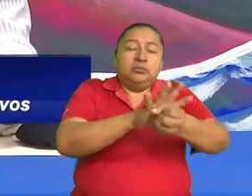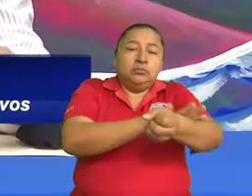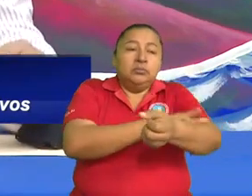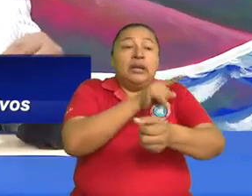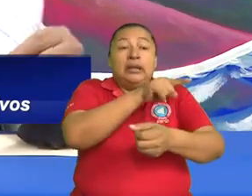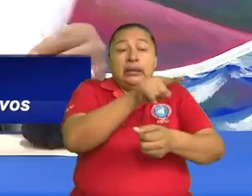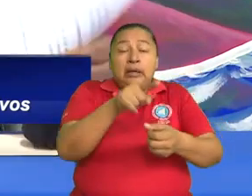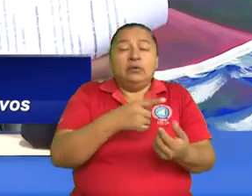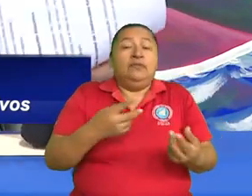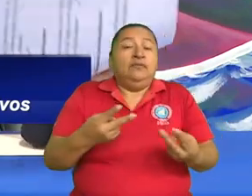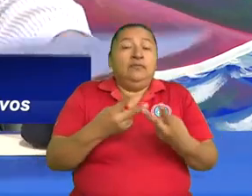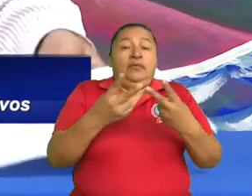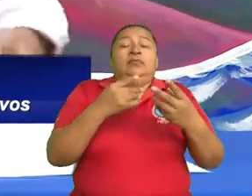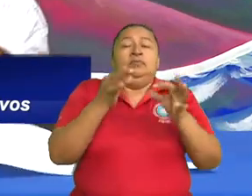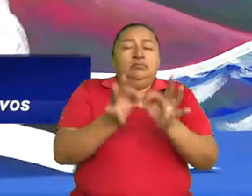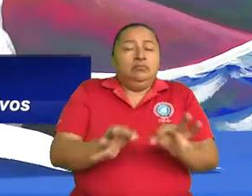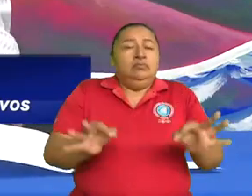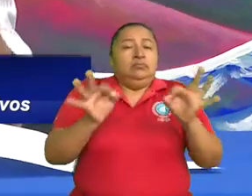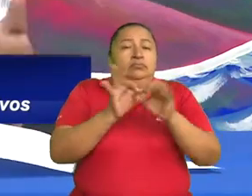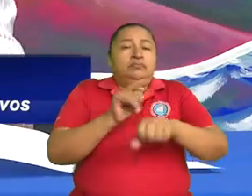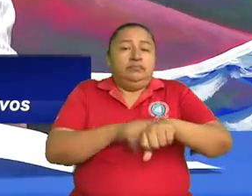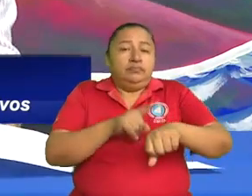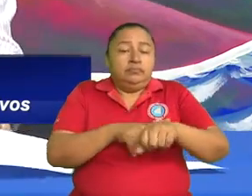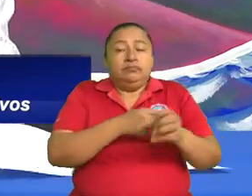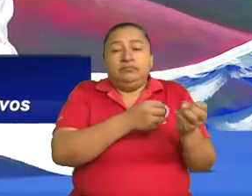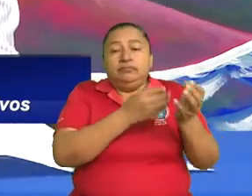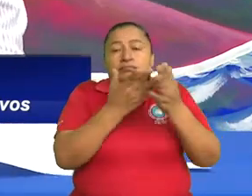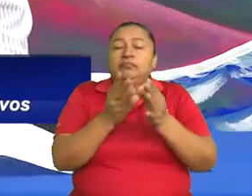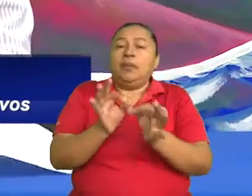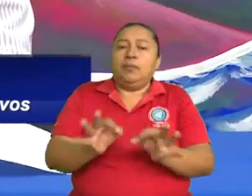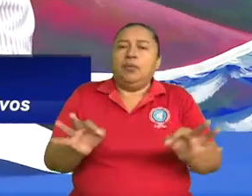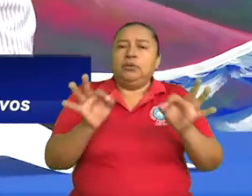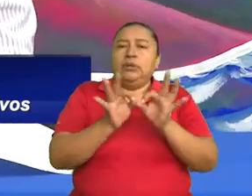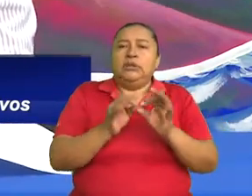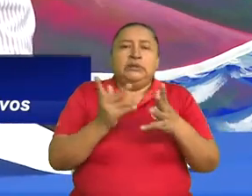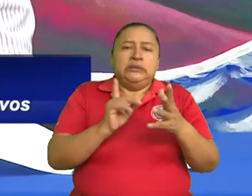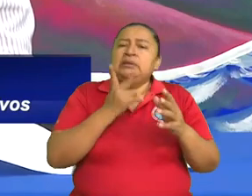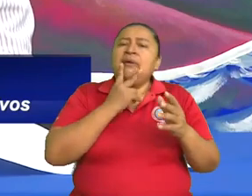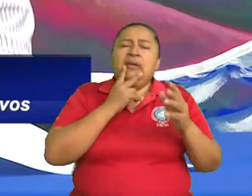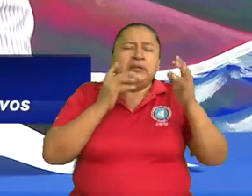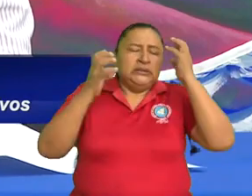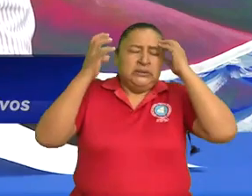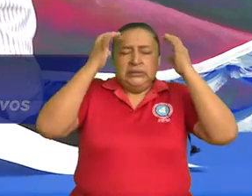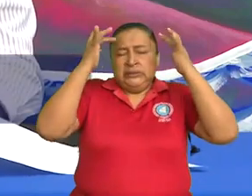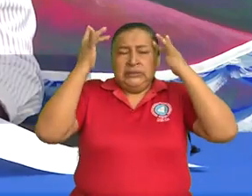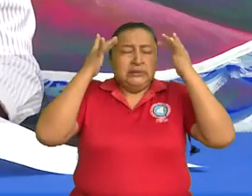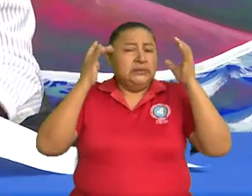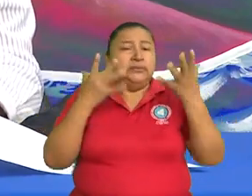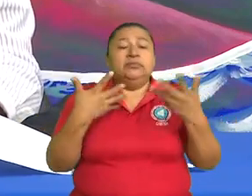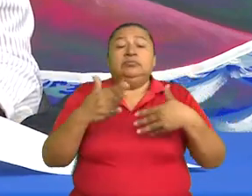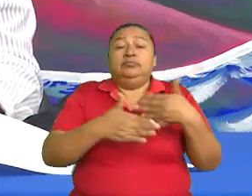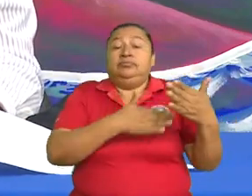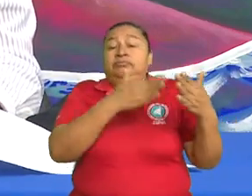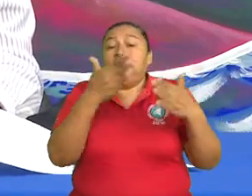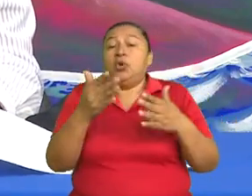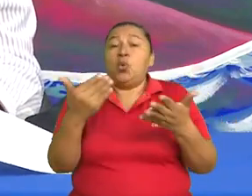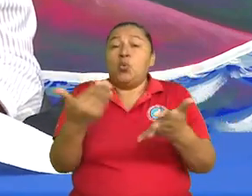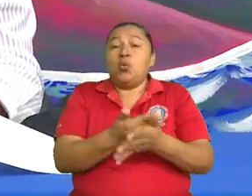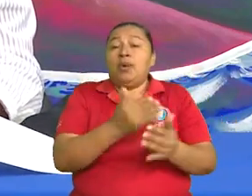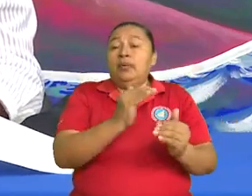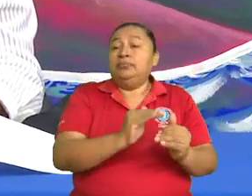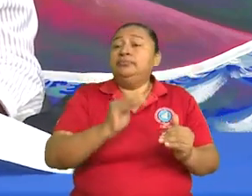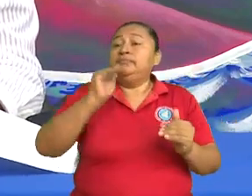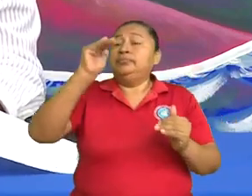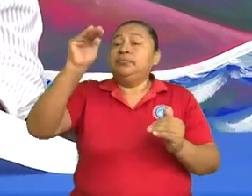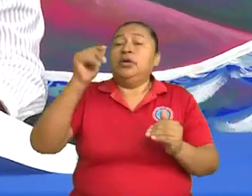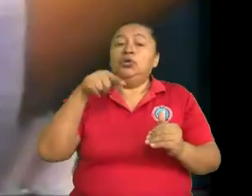momento que es trascendental y que lo hagan sin ningún estrés hacia un nuevo peldaño en su